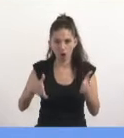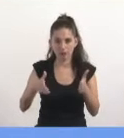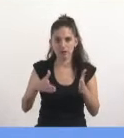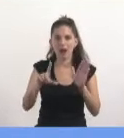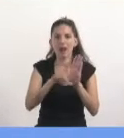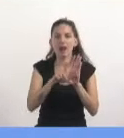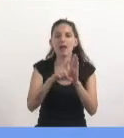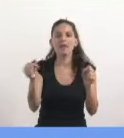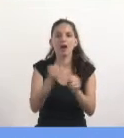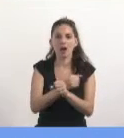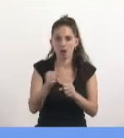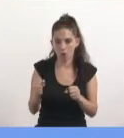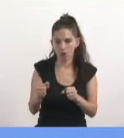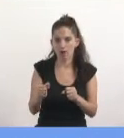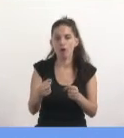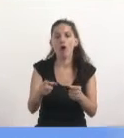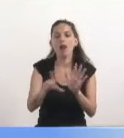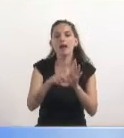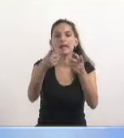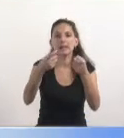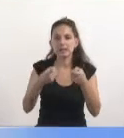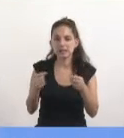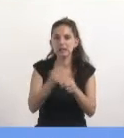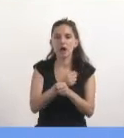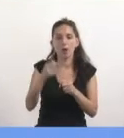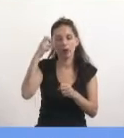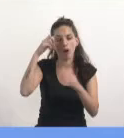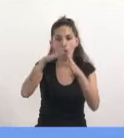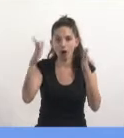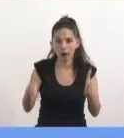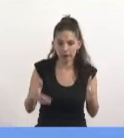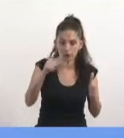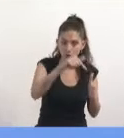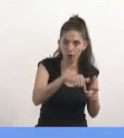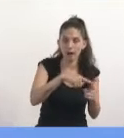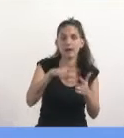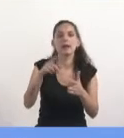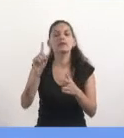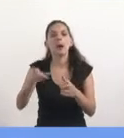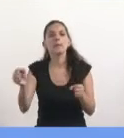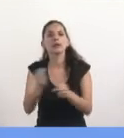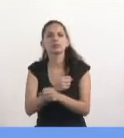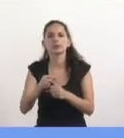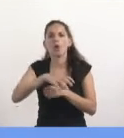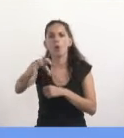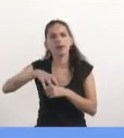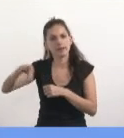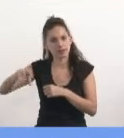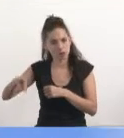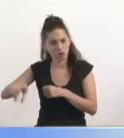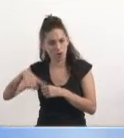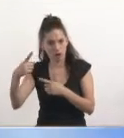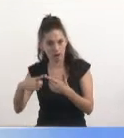convenio. Es una ley que necesita la sanción del Congreso por un lado y también la sanción de las jurisdicciones locales por otro lado que